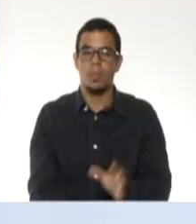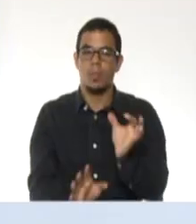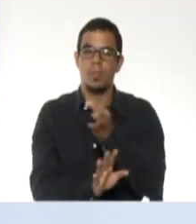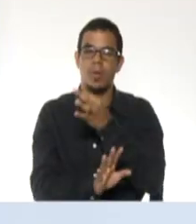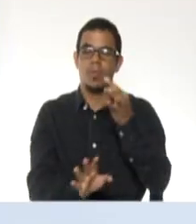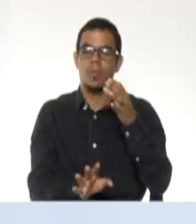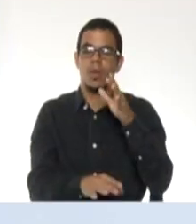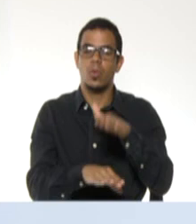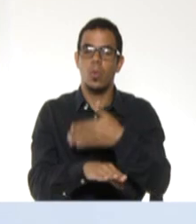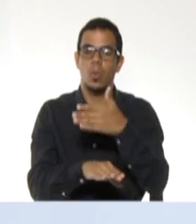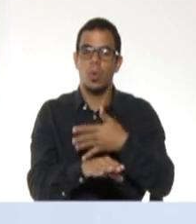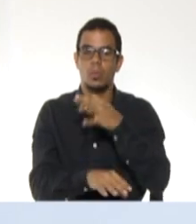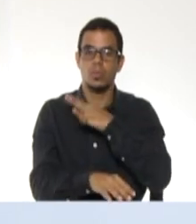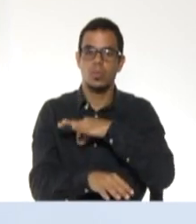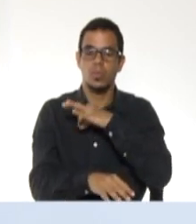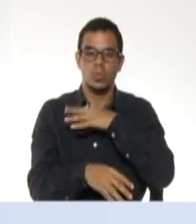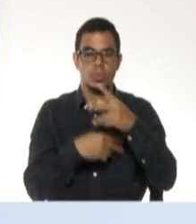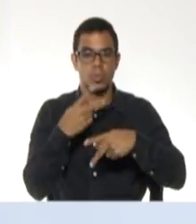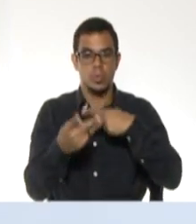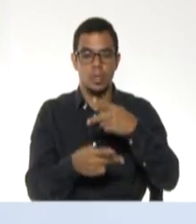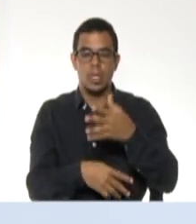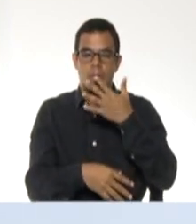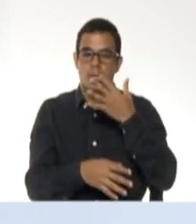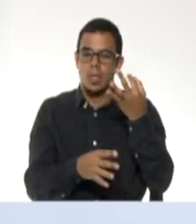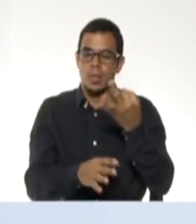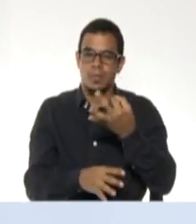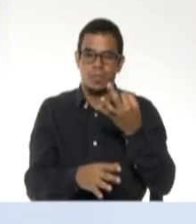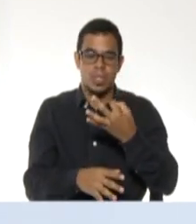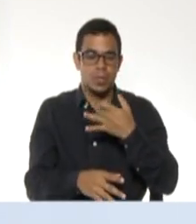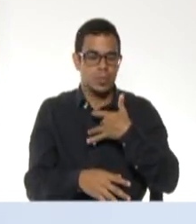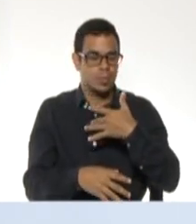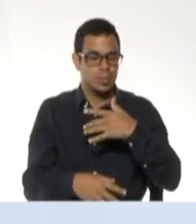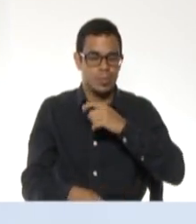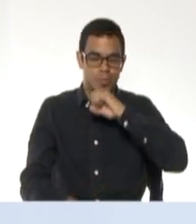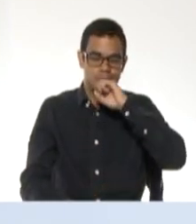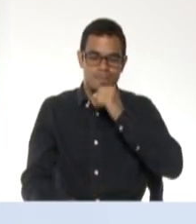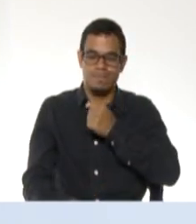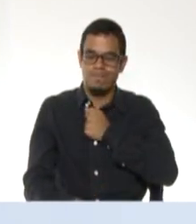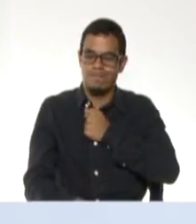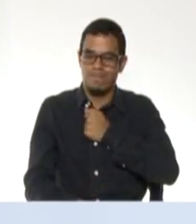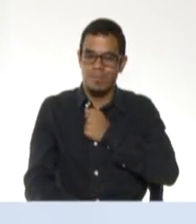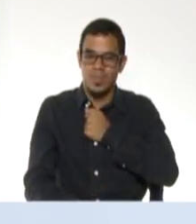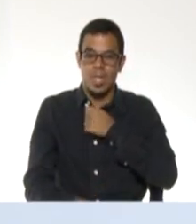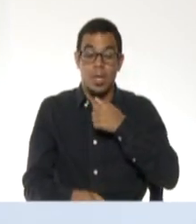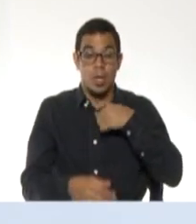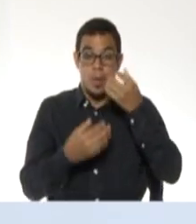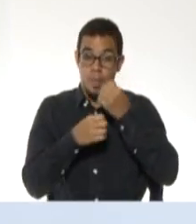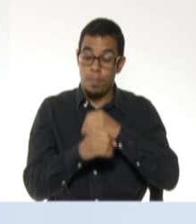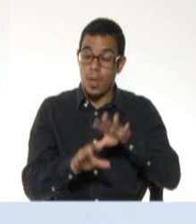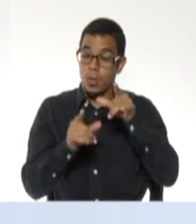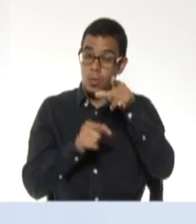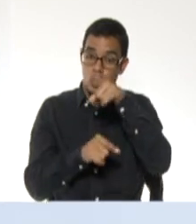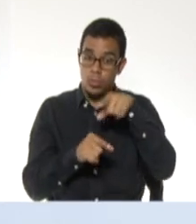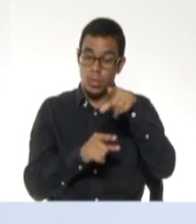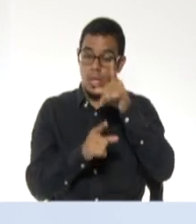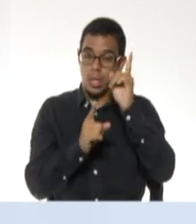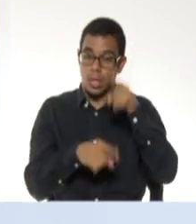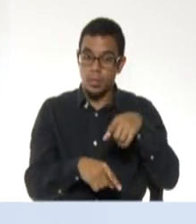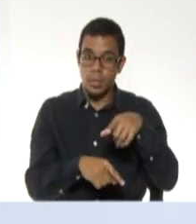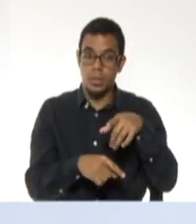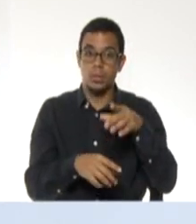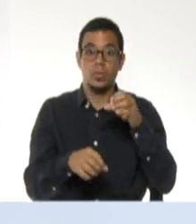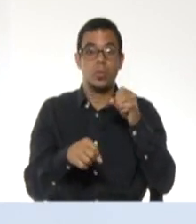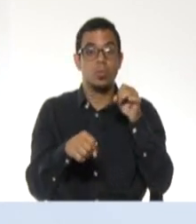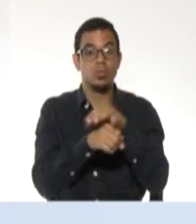Excelente este jueves de socio productivo. La verdad que a mí me encantó. Espero que ustedes allá en casa también. Así que sus comentarios a través